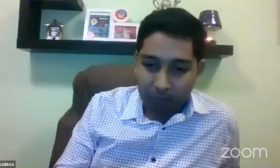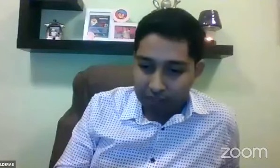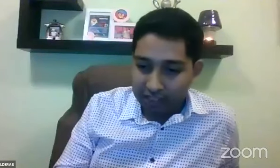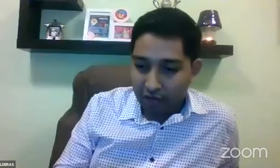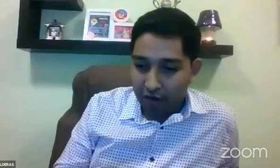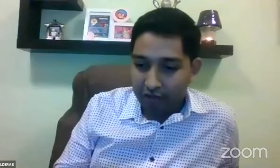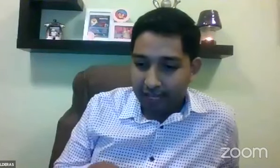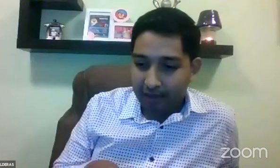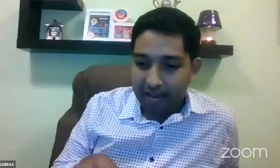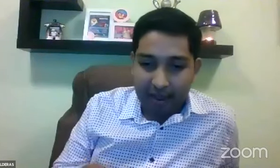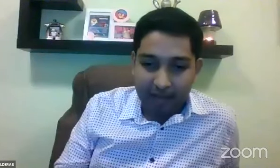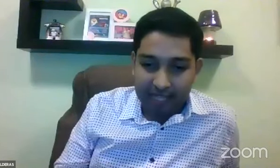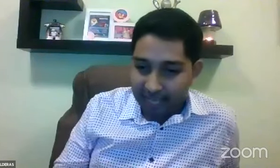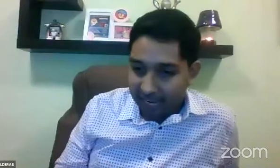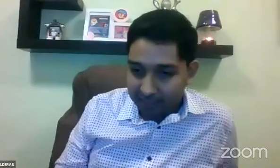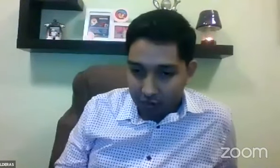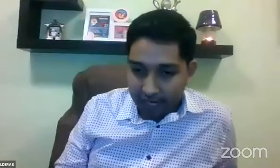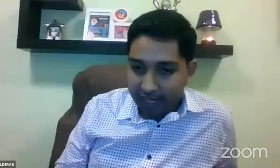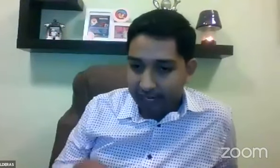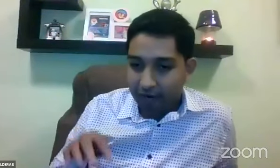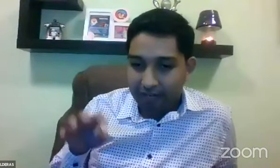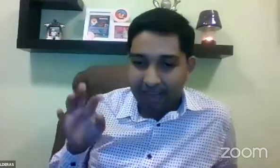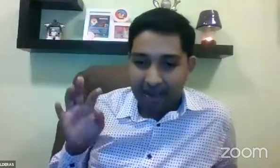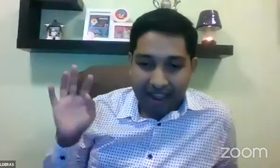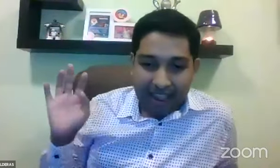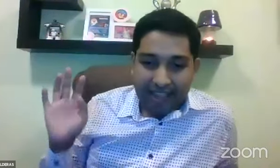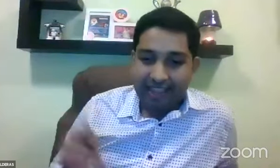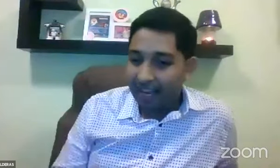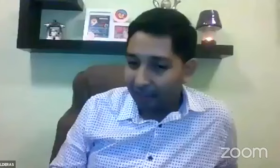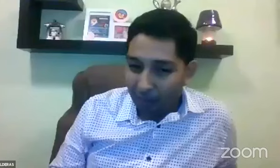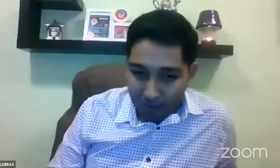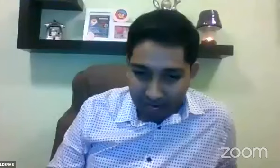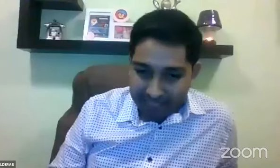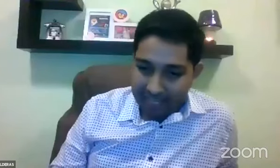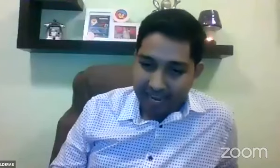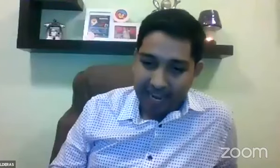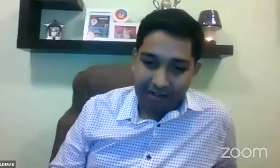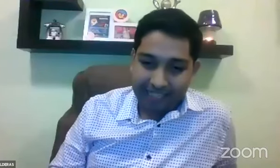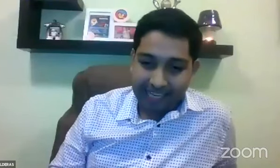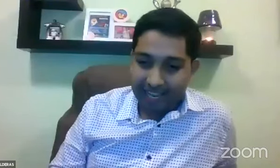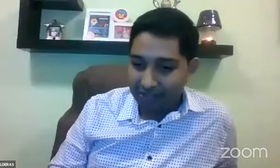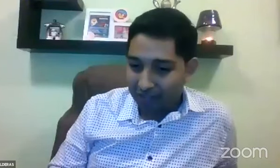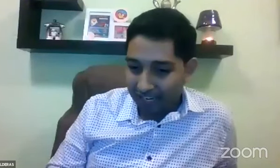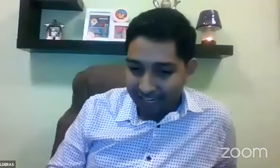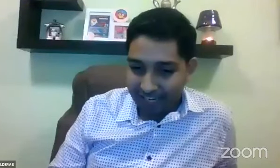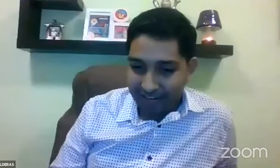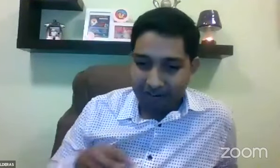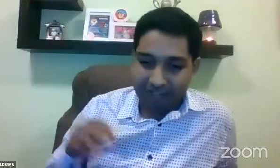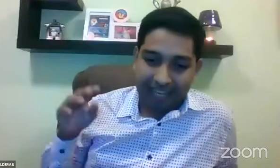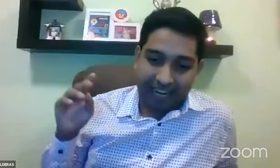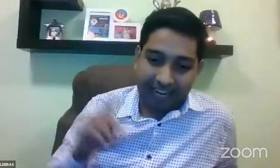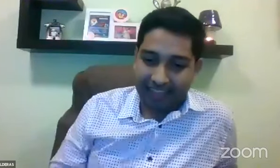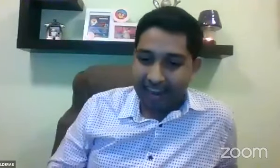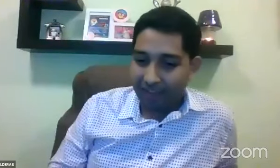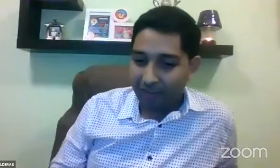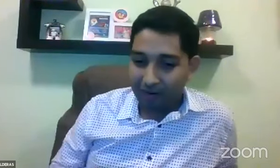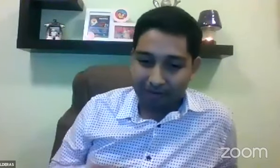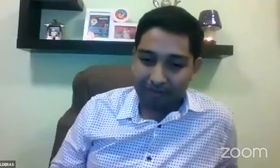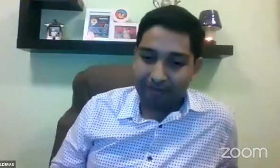una exposición, de que léeme este caso clínico, que tardo horas leyendo ese caso clínico,